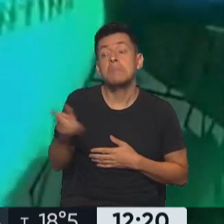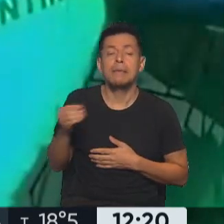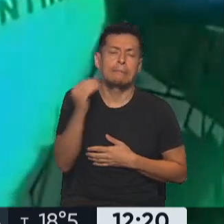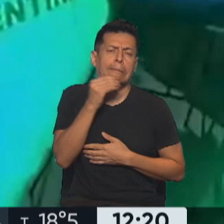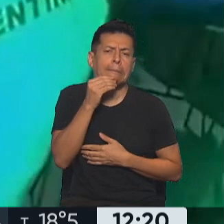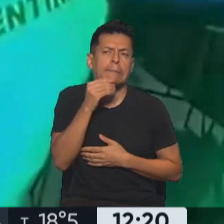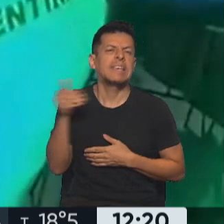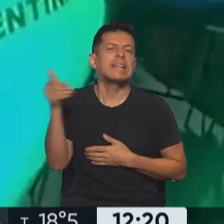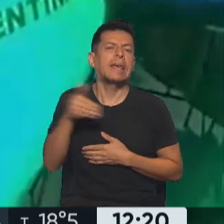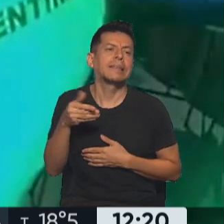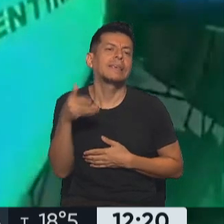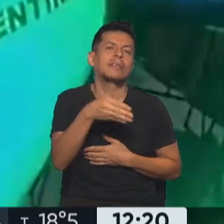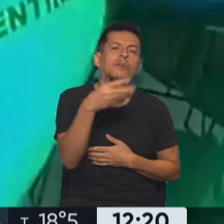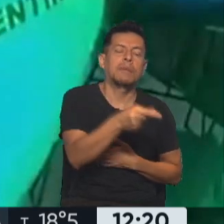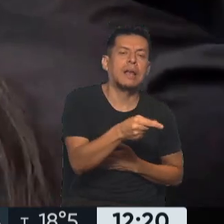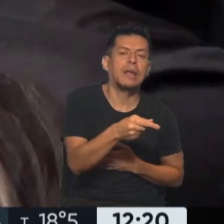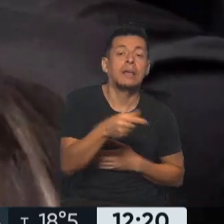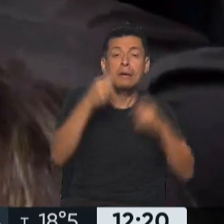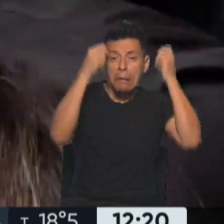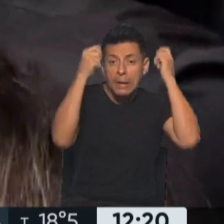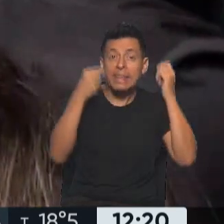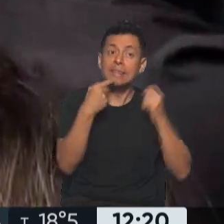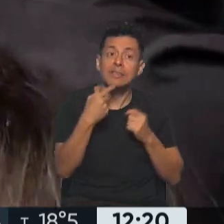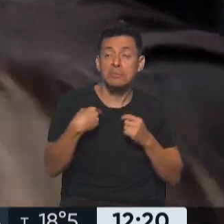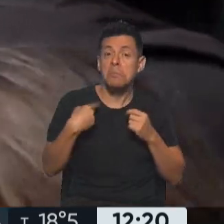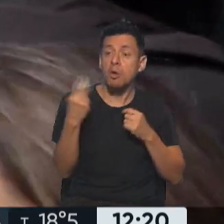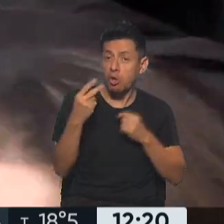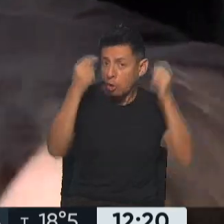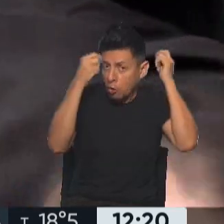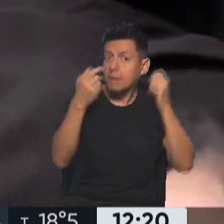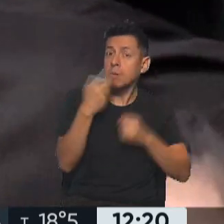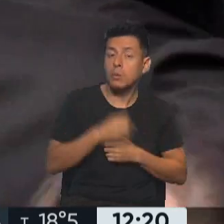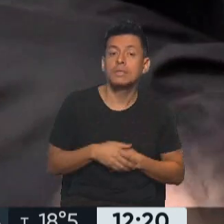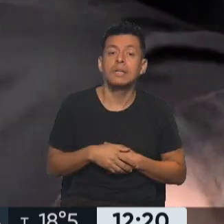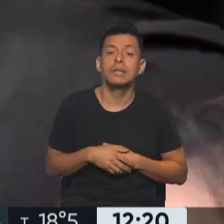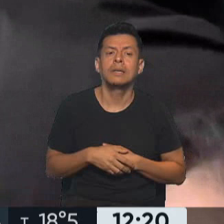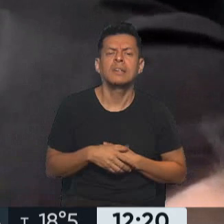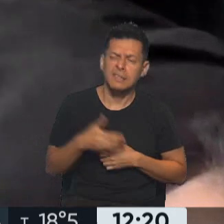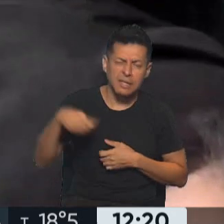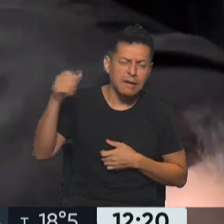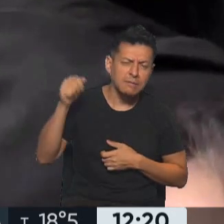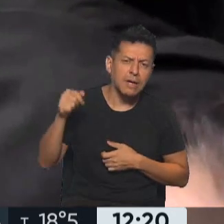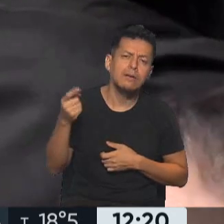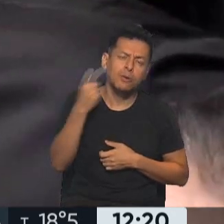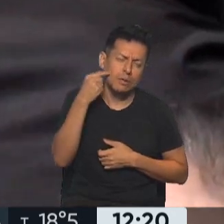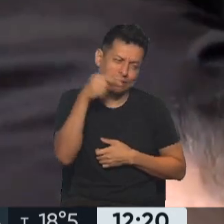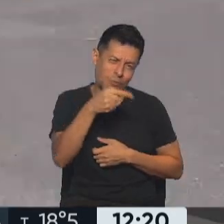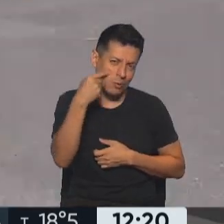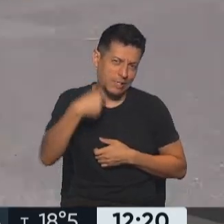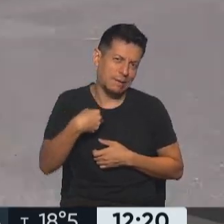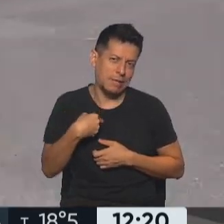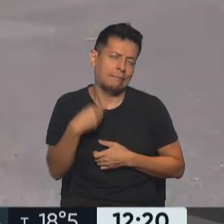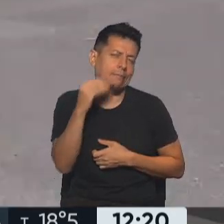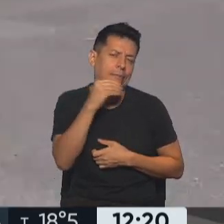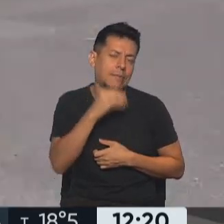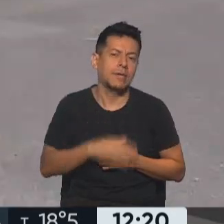Luego sale con las gorritas y dice: me interesan estas dos. Y dice: llévatela vos que sos cliente. Sí, viste que vos me conocés, decía el pibe. Veo